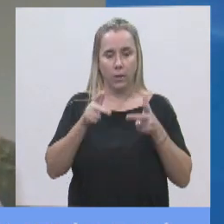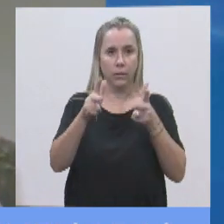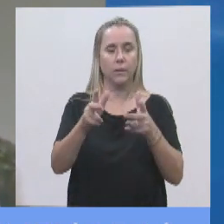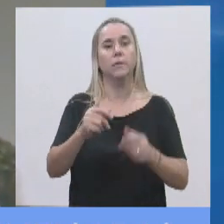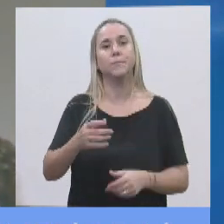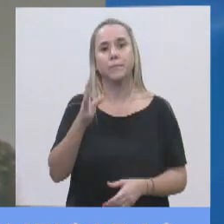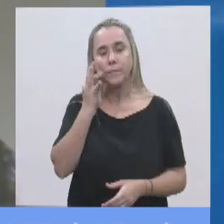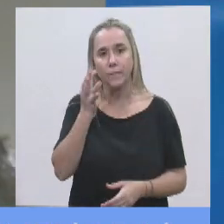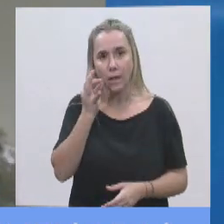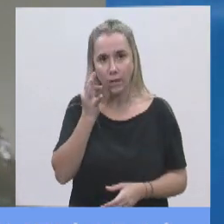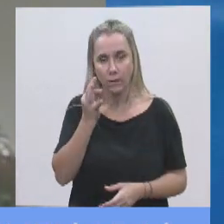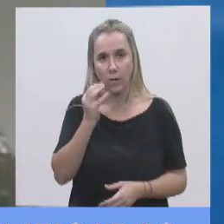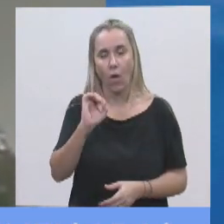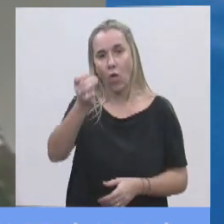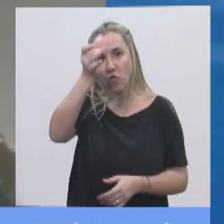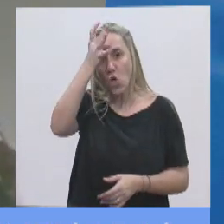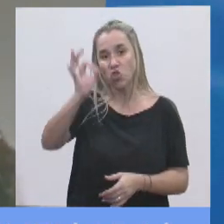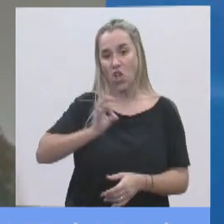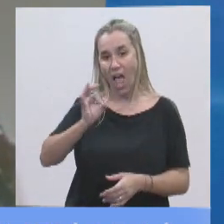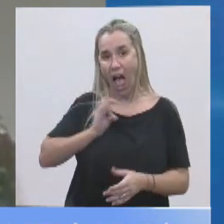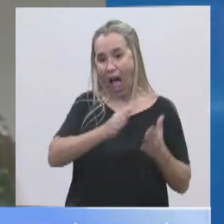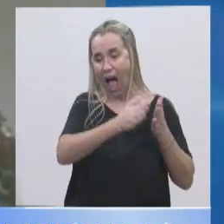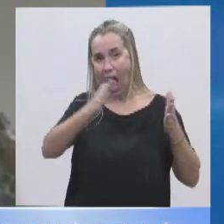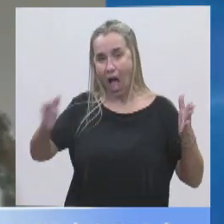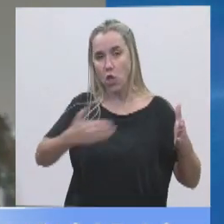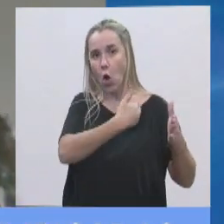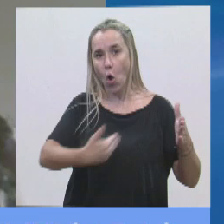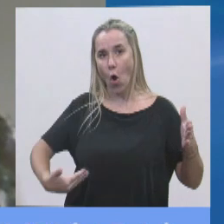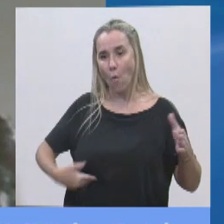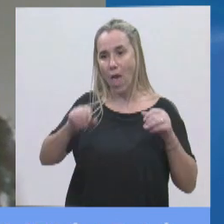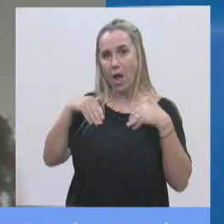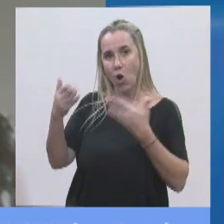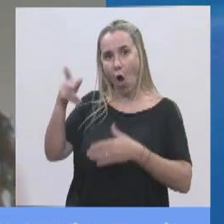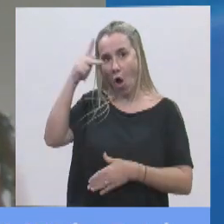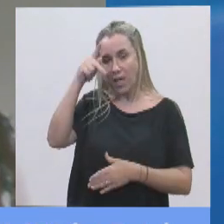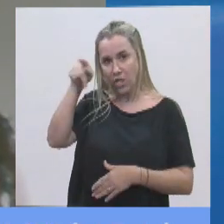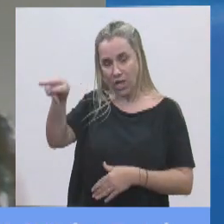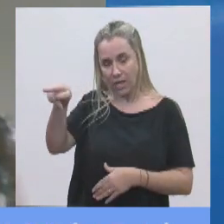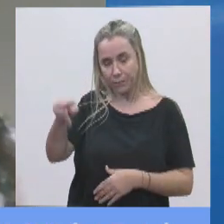algo. Durante los 12 años del gobierno kirchnerista,